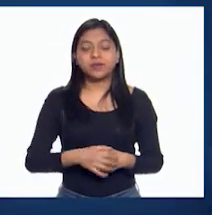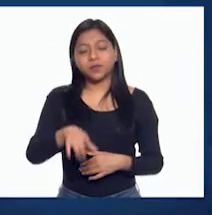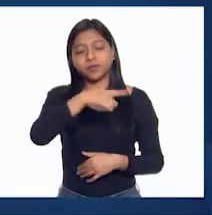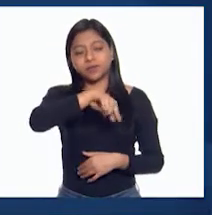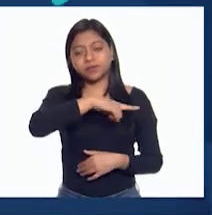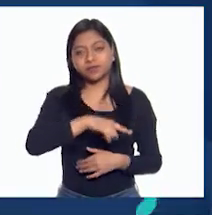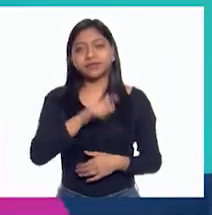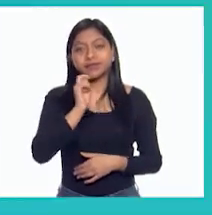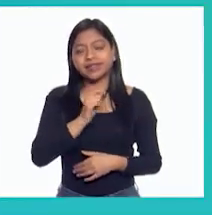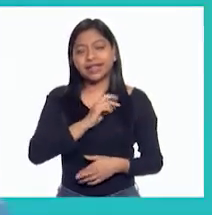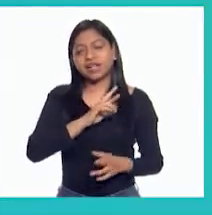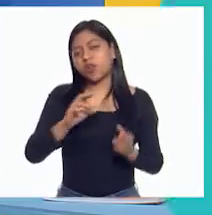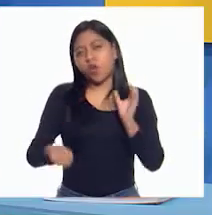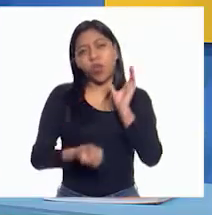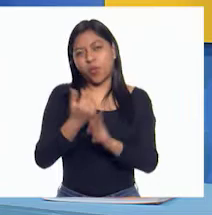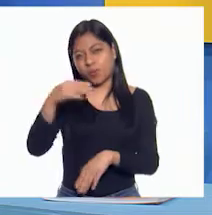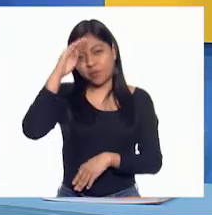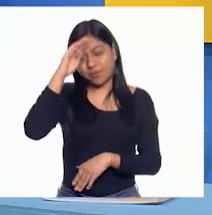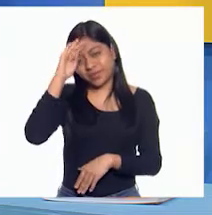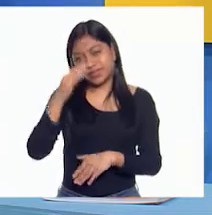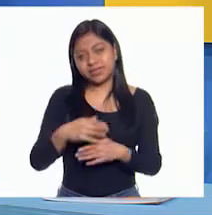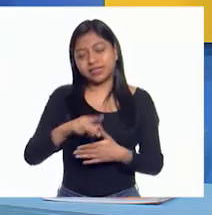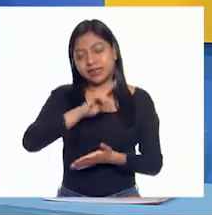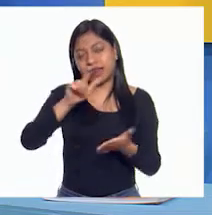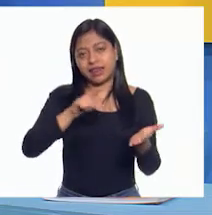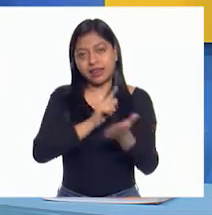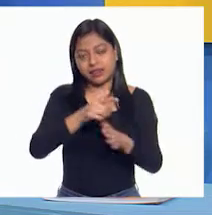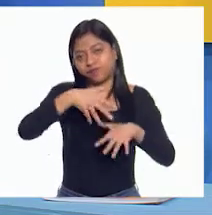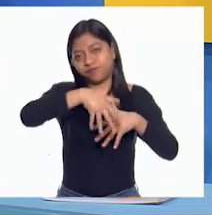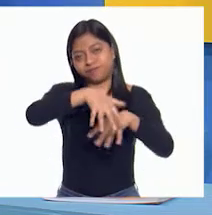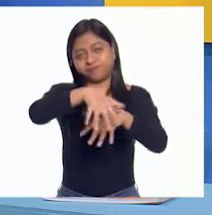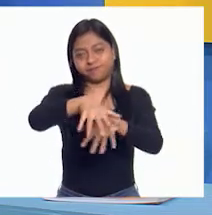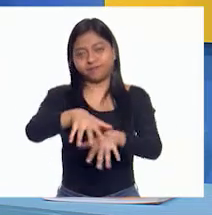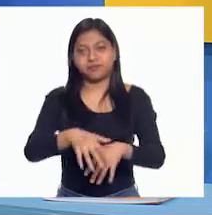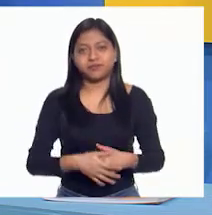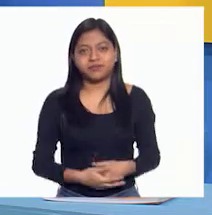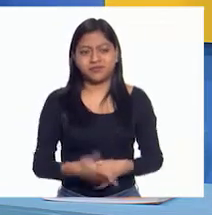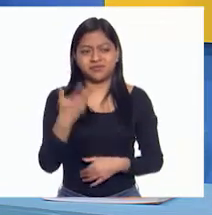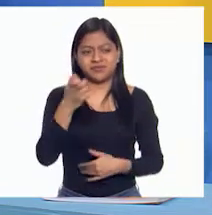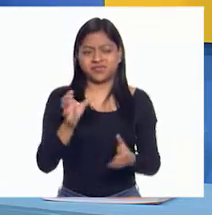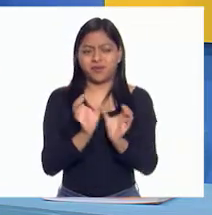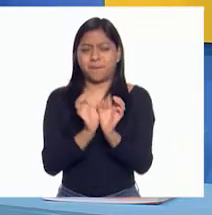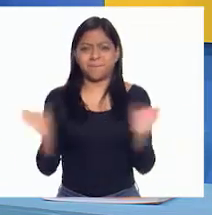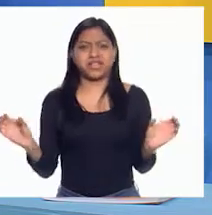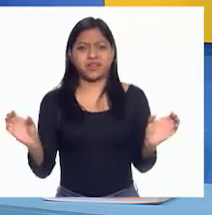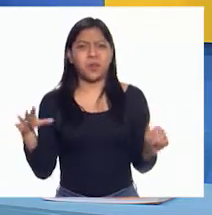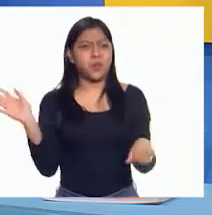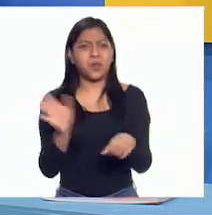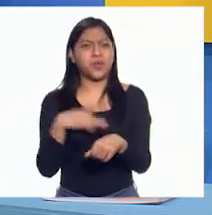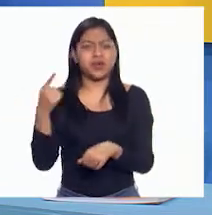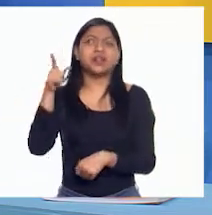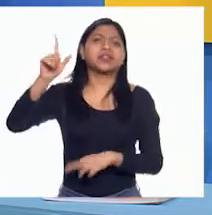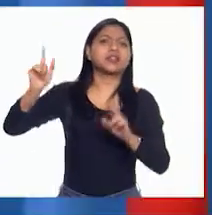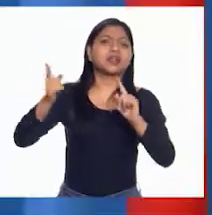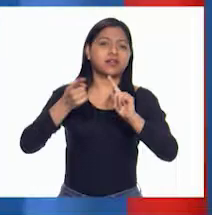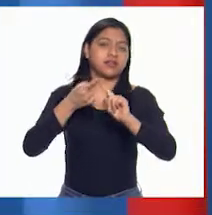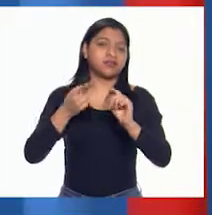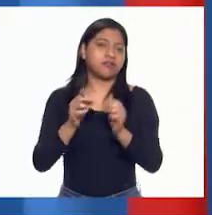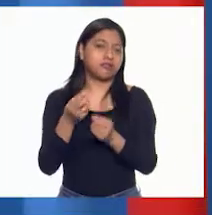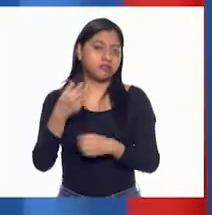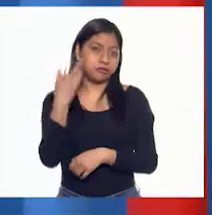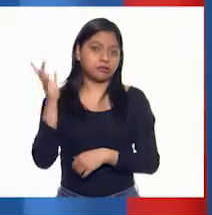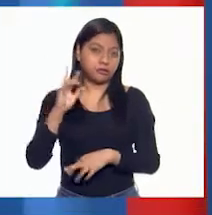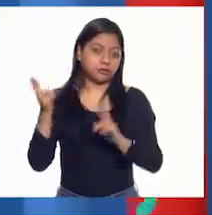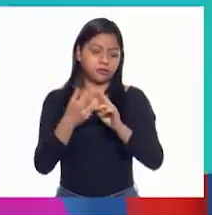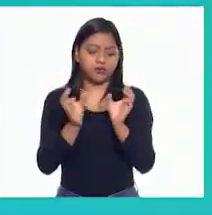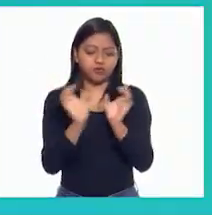Protestante o religiosa. ¡Órale! ¿Y cuáles fueron las causas que provocaron esta división al interior de la Iglesia Católica? Muy